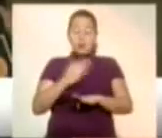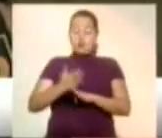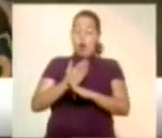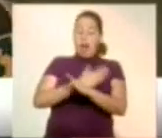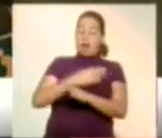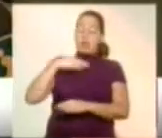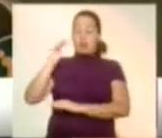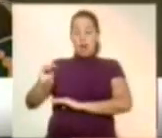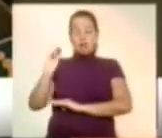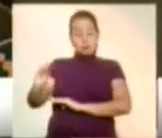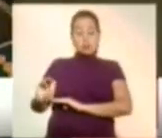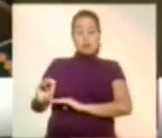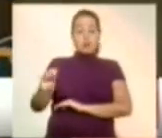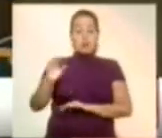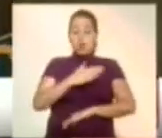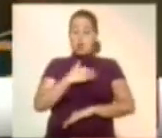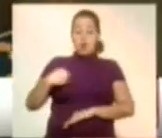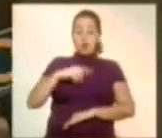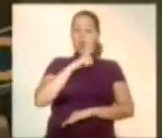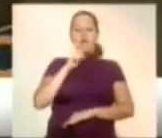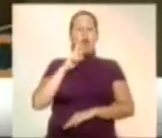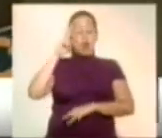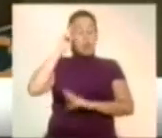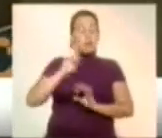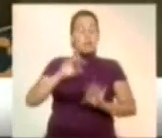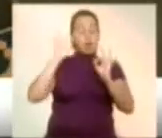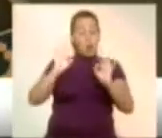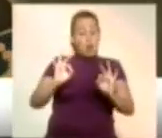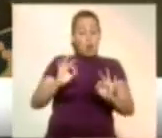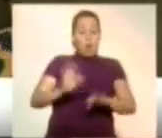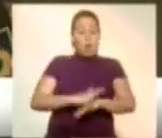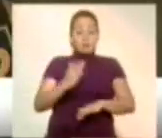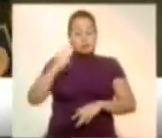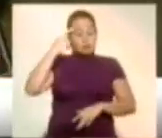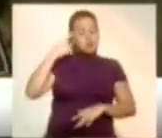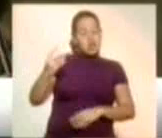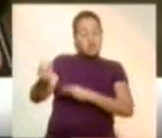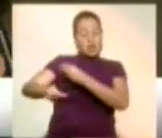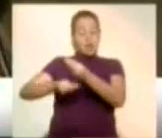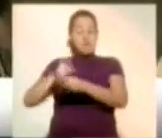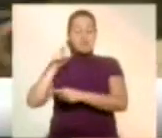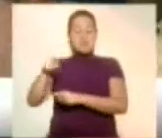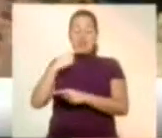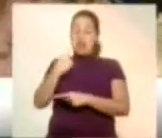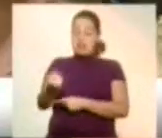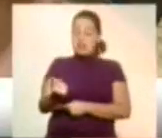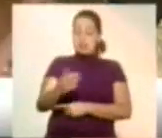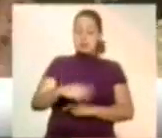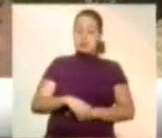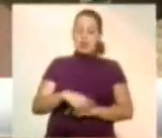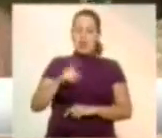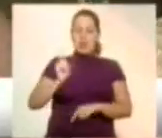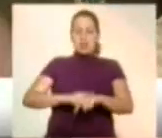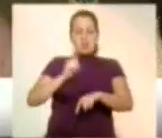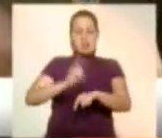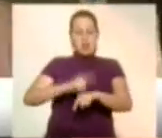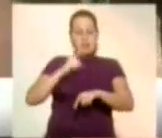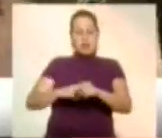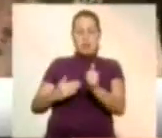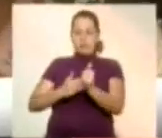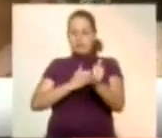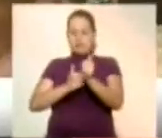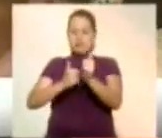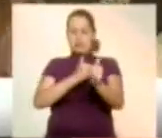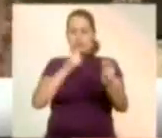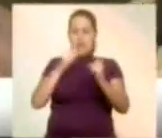notifiqué, pero yo quiero limpiar mi nombre ante la opinión pública porque no sé qué esta señora ha dicho. ¿Cuánto tiempo tiene usted recibiendo esta cosa? O sea,